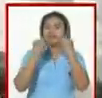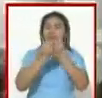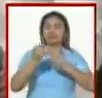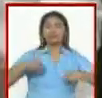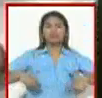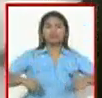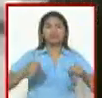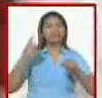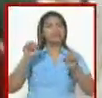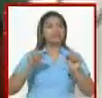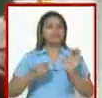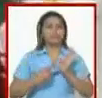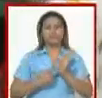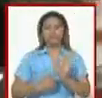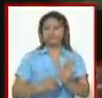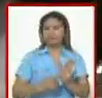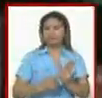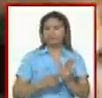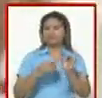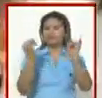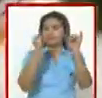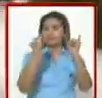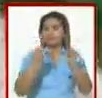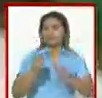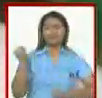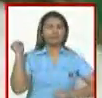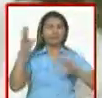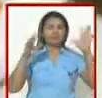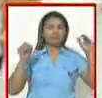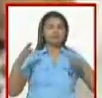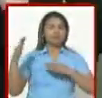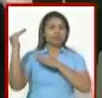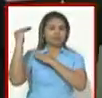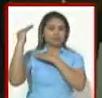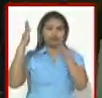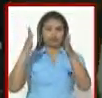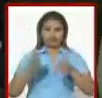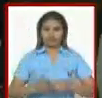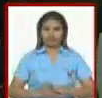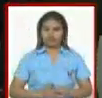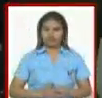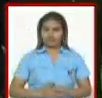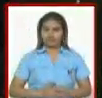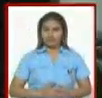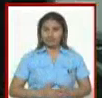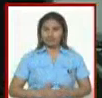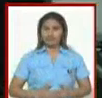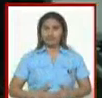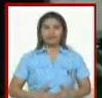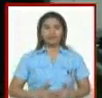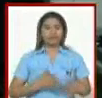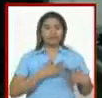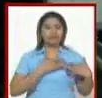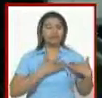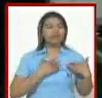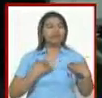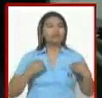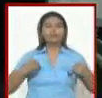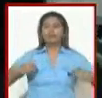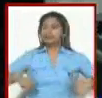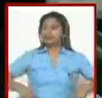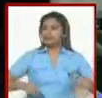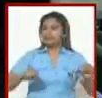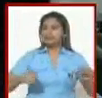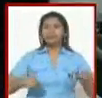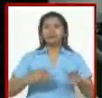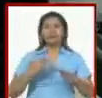comparsas para poder dar una buena imagen al carnaval cruceño tenemos un corazón carnavalero con